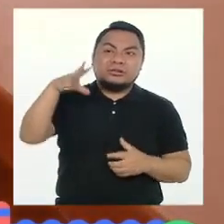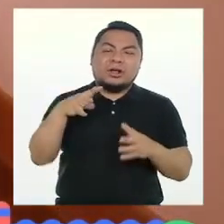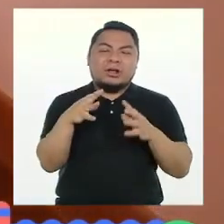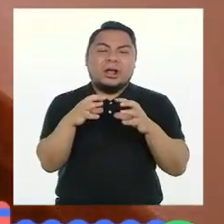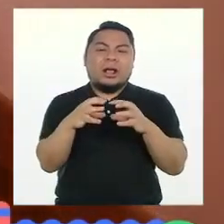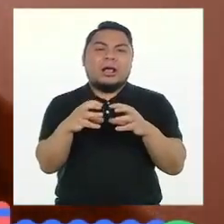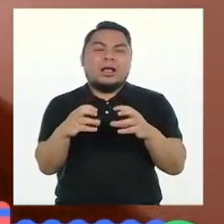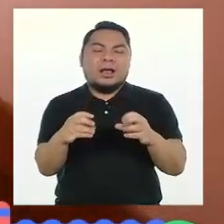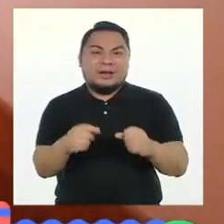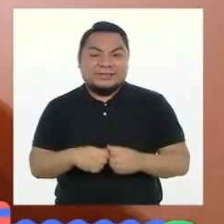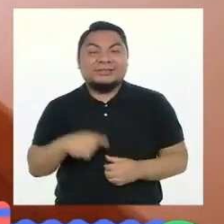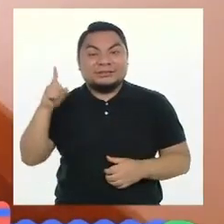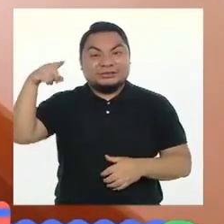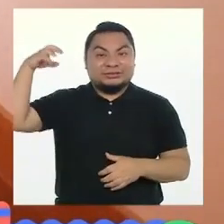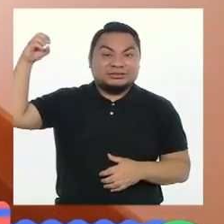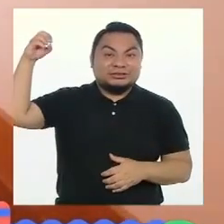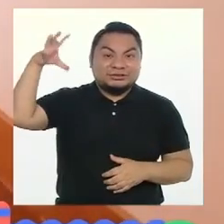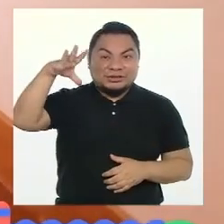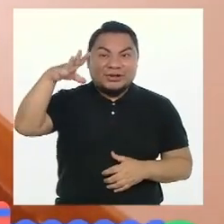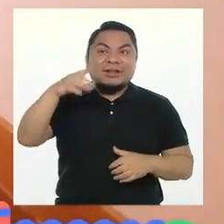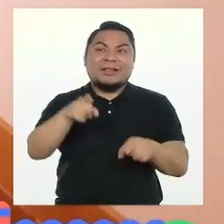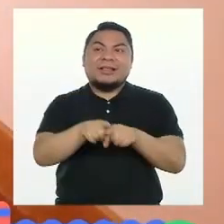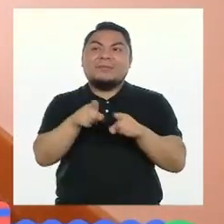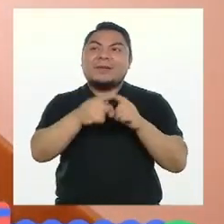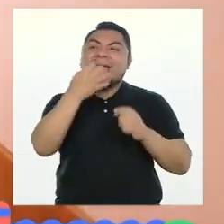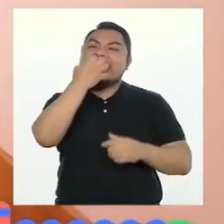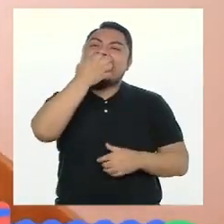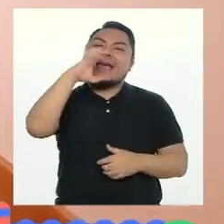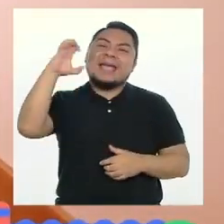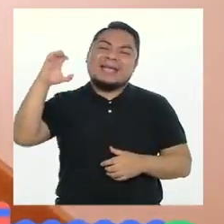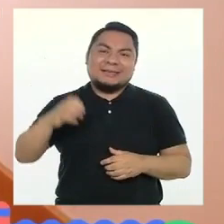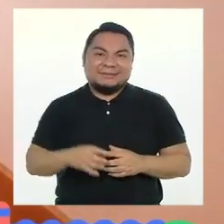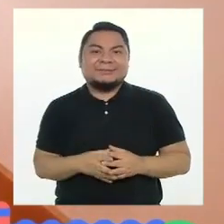sol. El sol también está caliente.